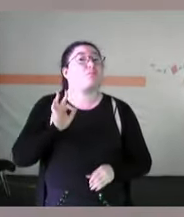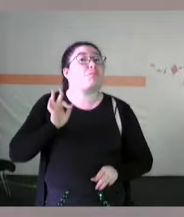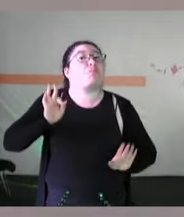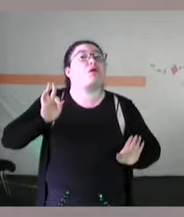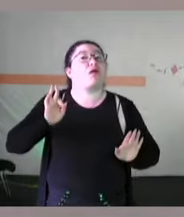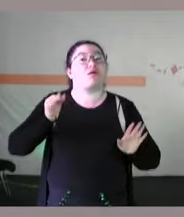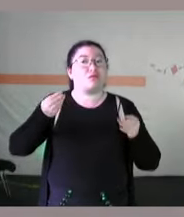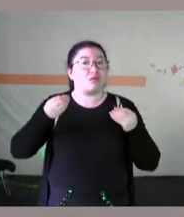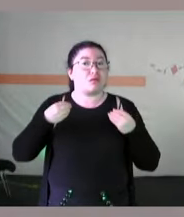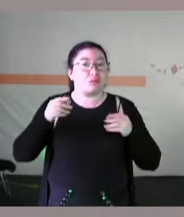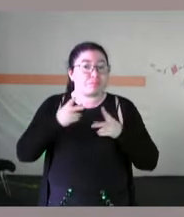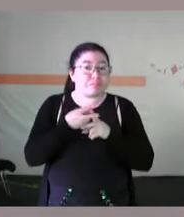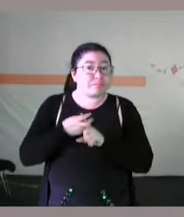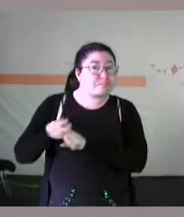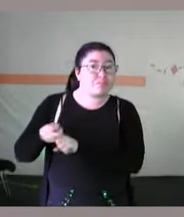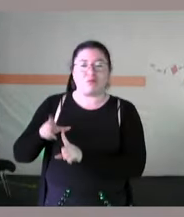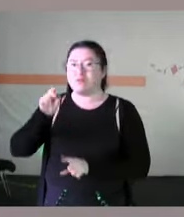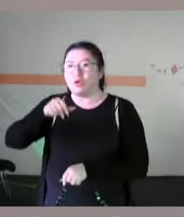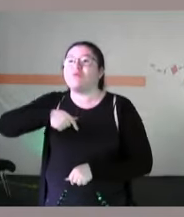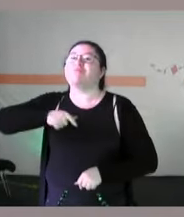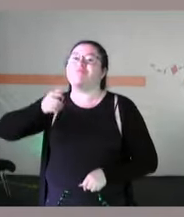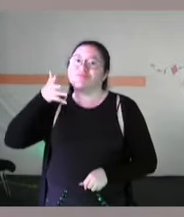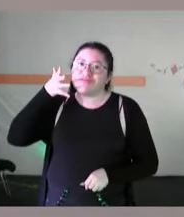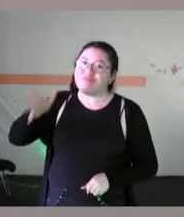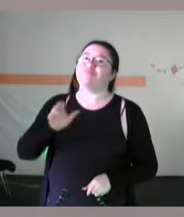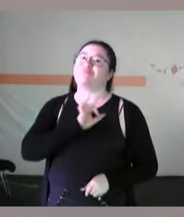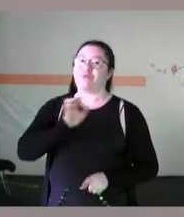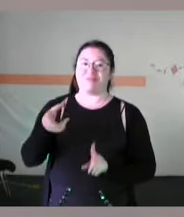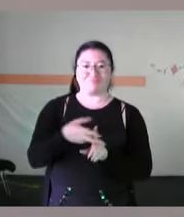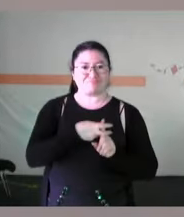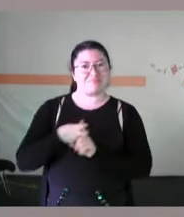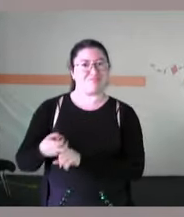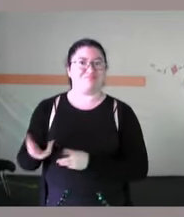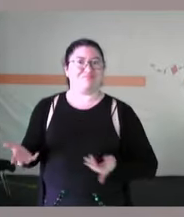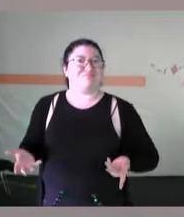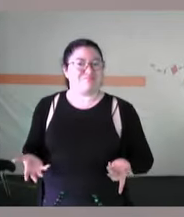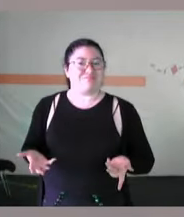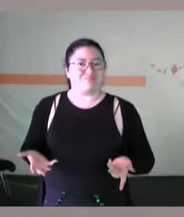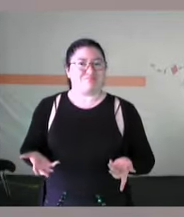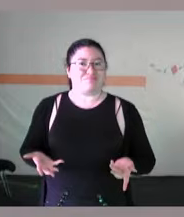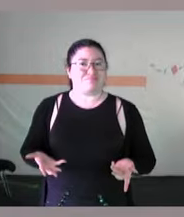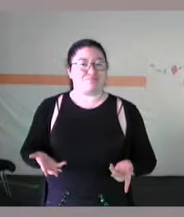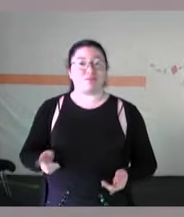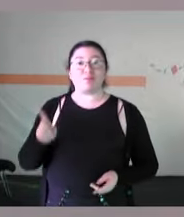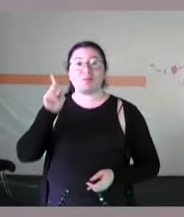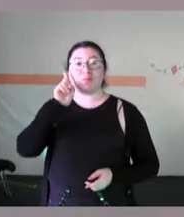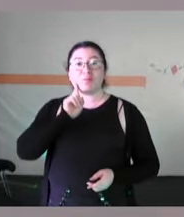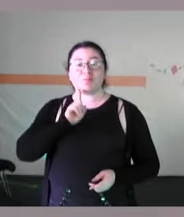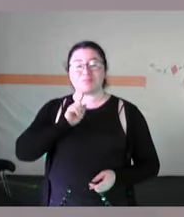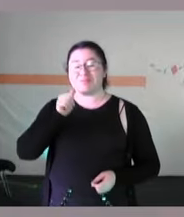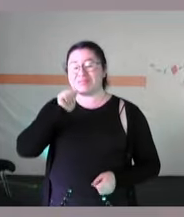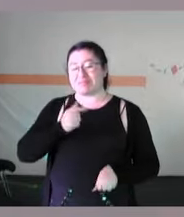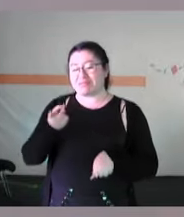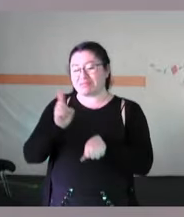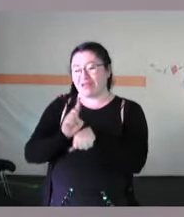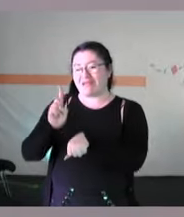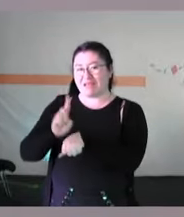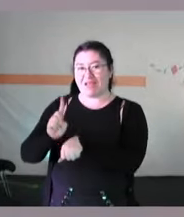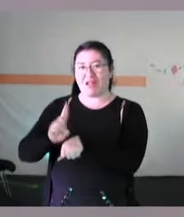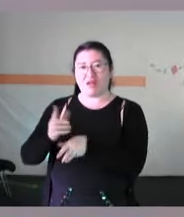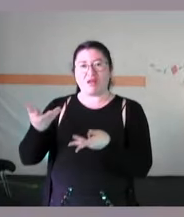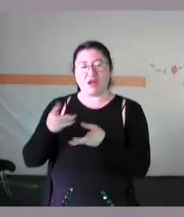desaparezca. Que haya gente que todos los días le tome una foto a su hija de cómo